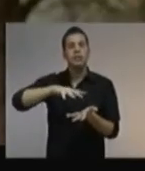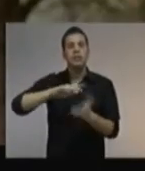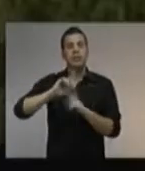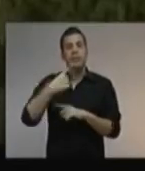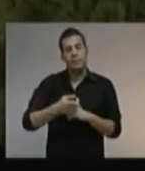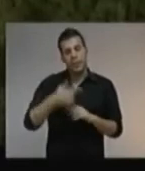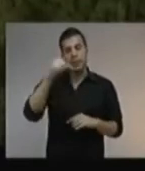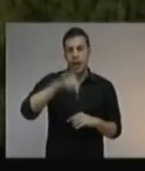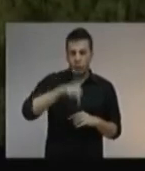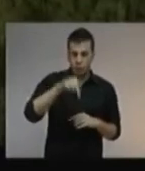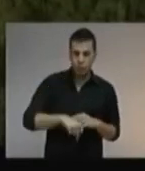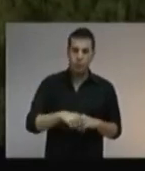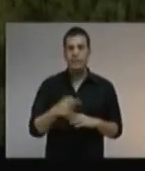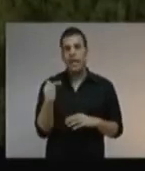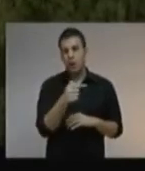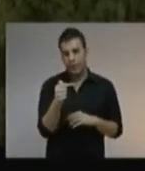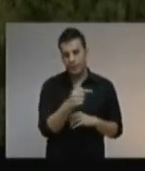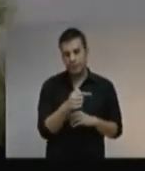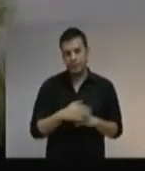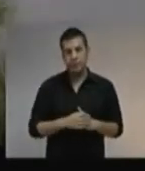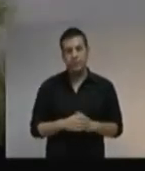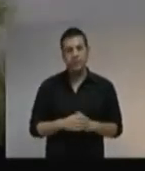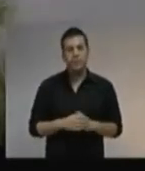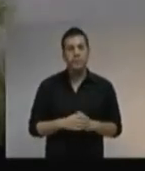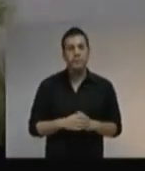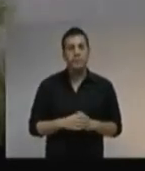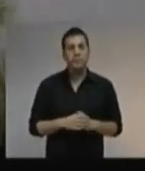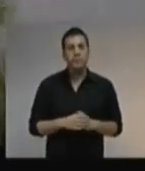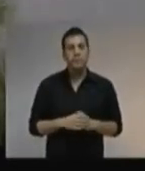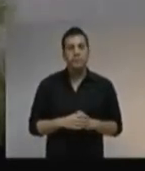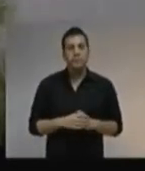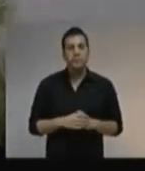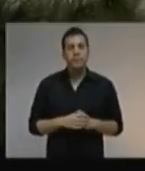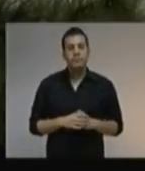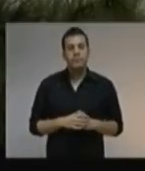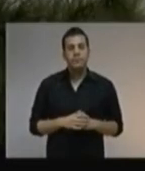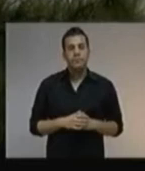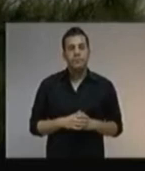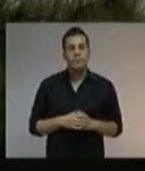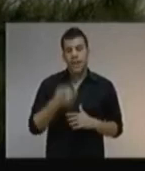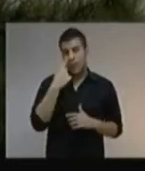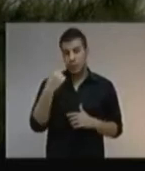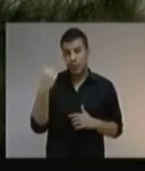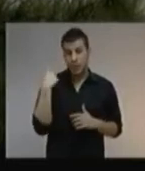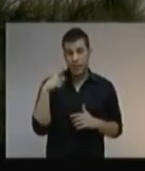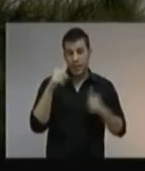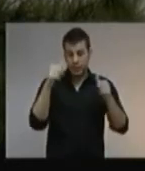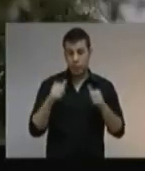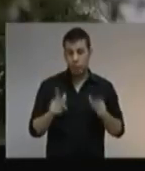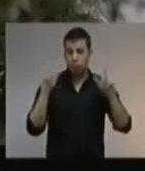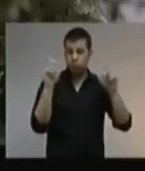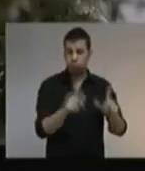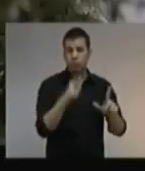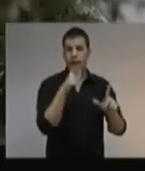el sur y el oeste de Gran Canaria, y coincide básicamente con lo que se declaró hace un año Reserva de la Biosfera de Gran